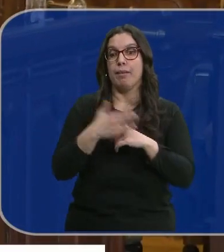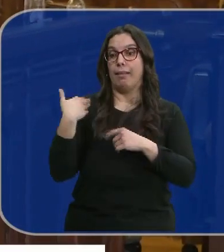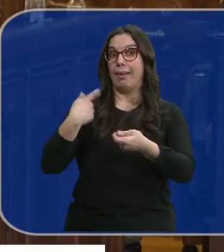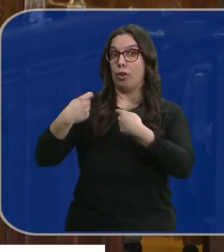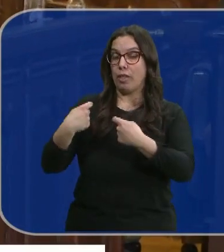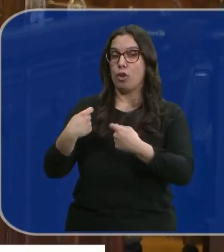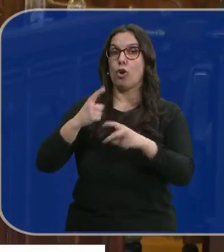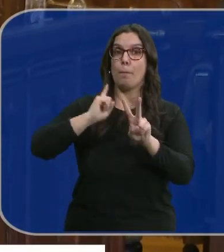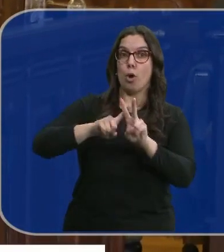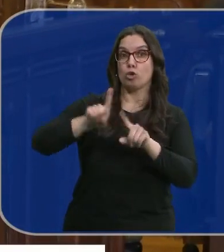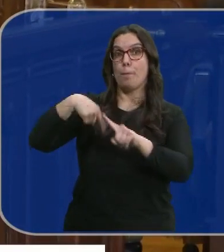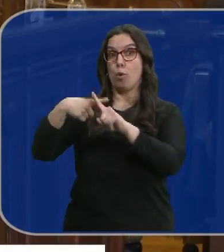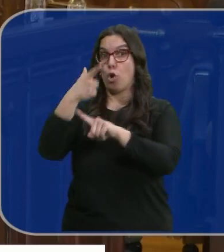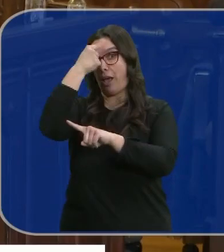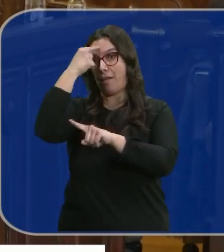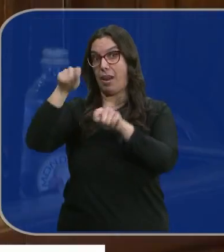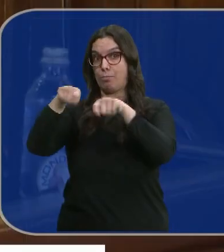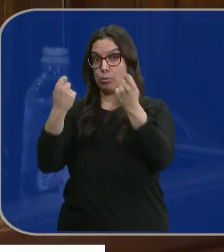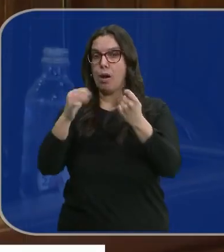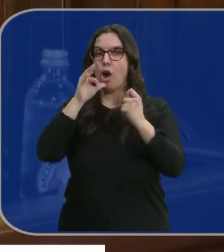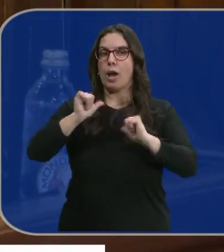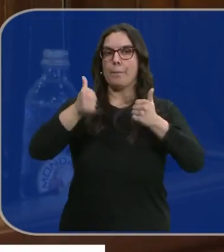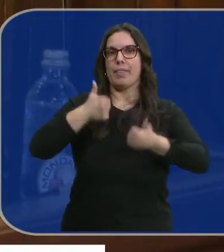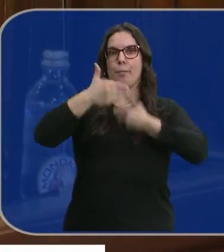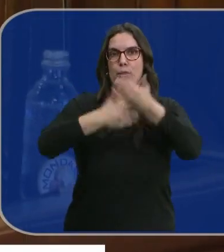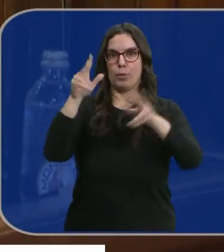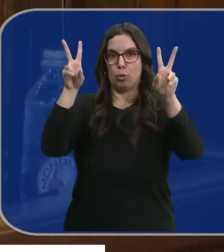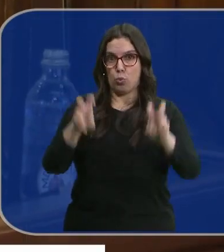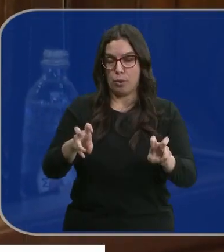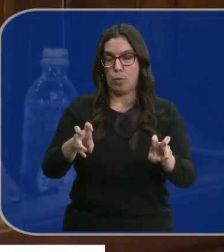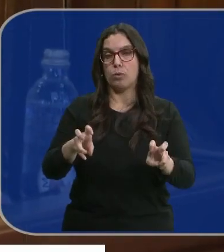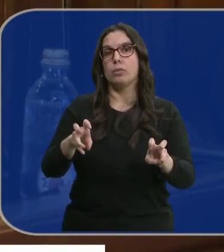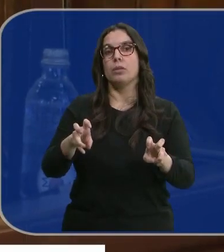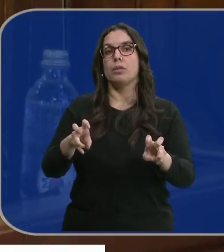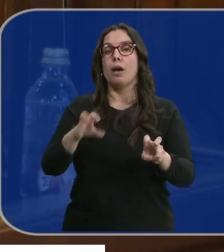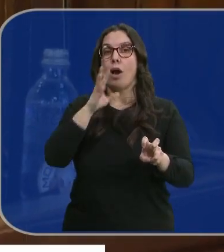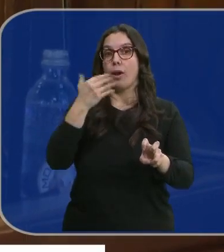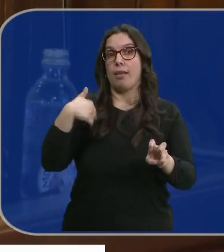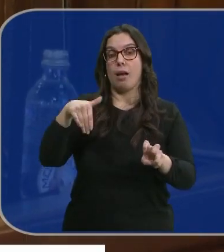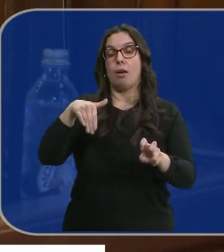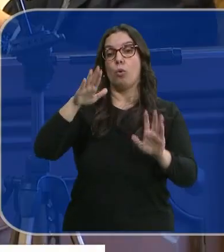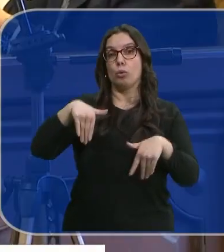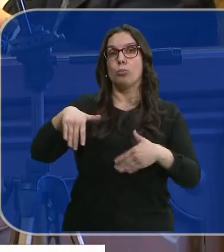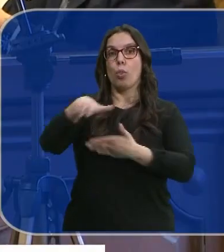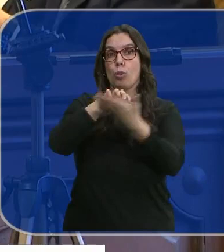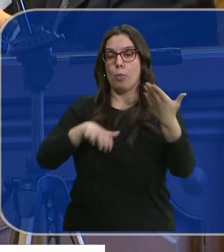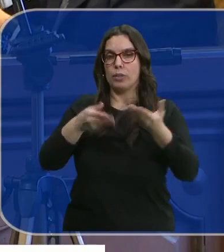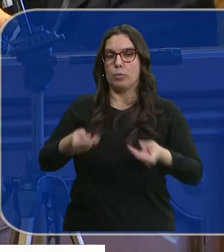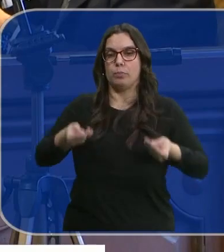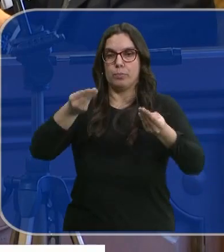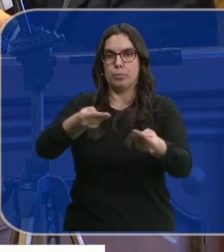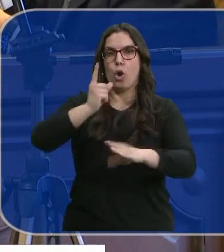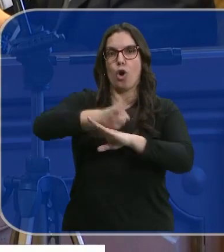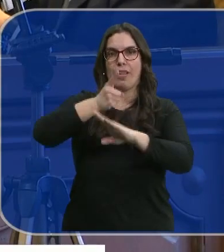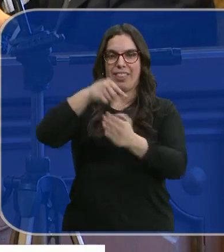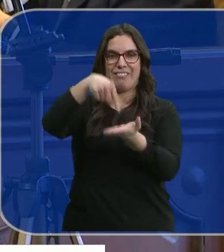las negociaciones entre Vox y Por Ávila, se ha iniciado un nuevo procedimiento. Este último ya ha entregado un documento con propuestas sobre las